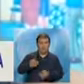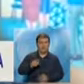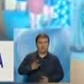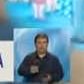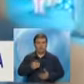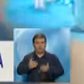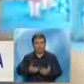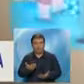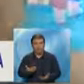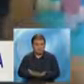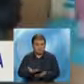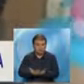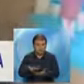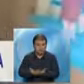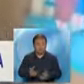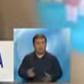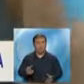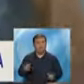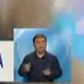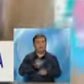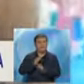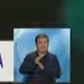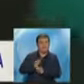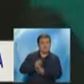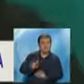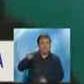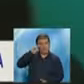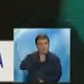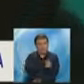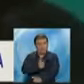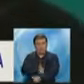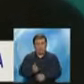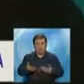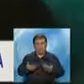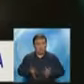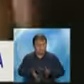juez de Juliaca le abrió proceso con comparecencia por el delito de violencia y resistencia a la autoridad y lo dejó en